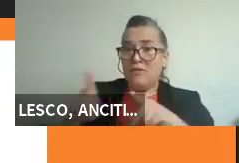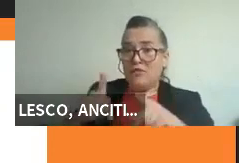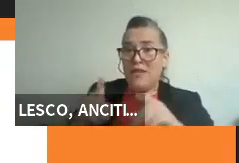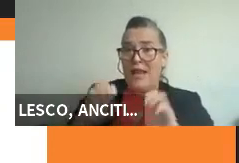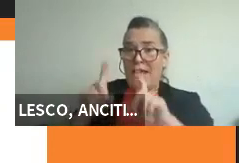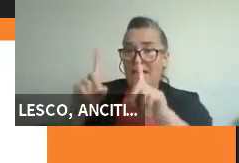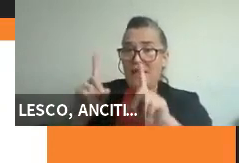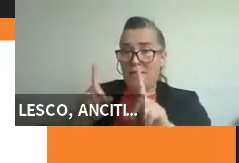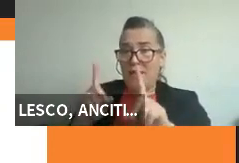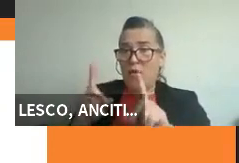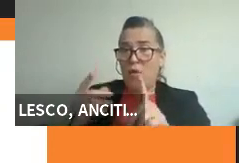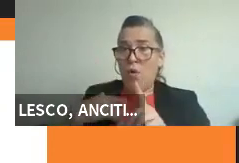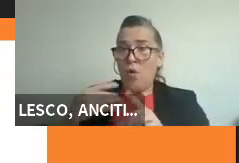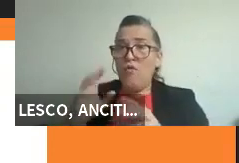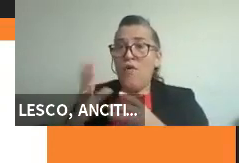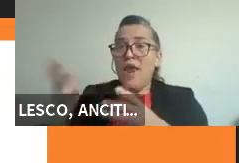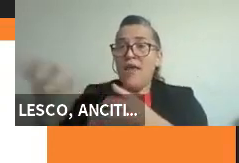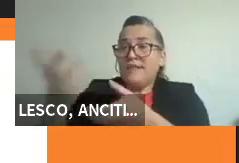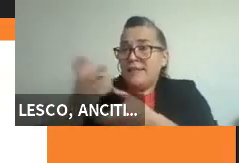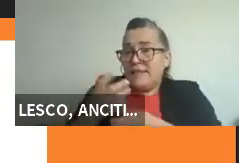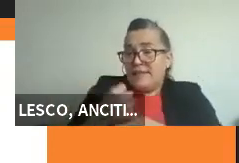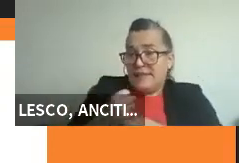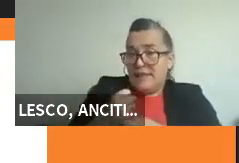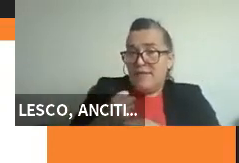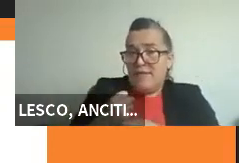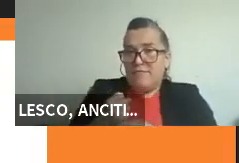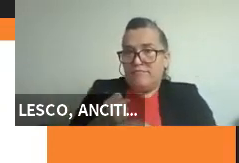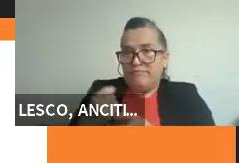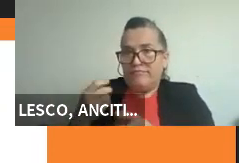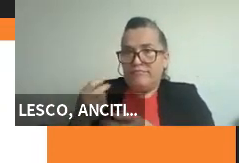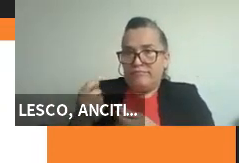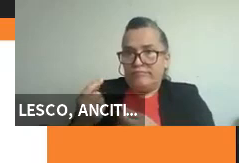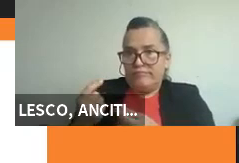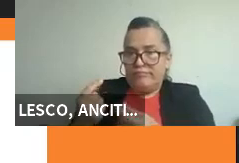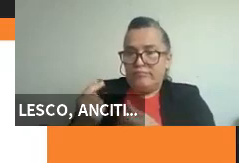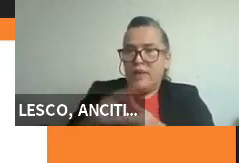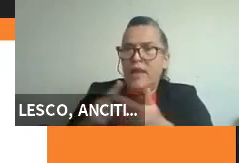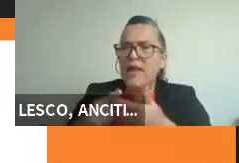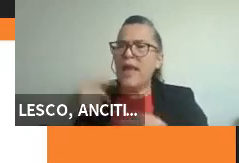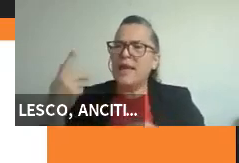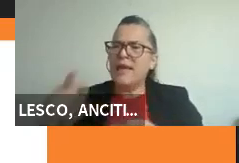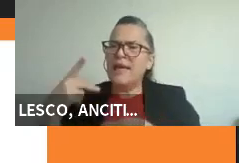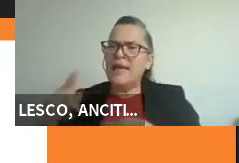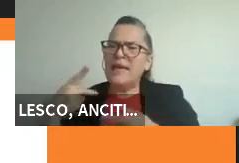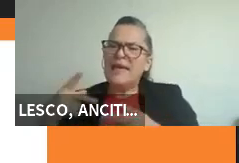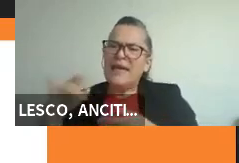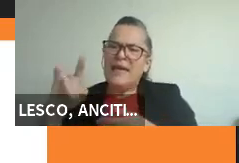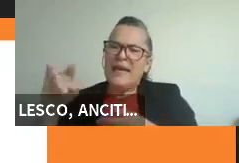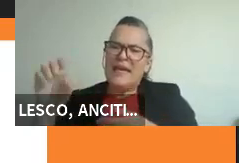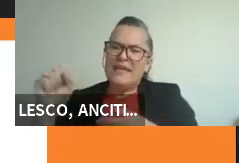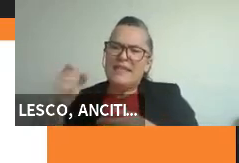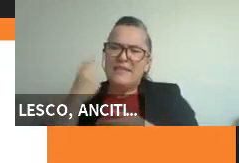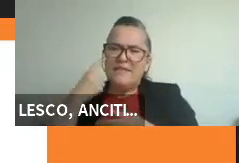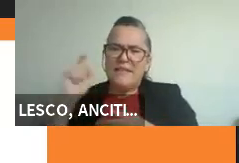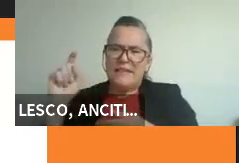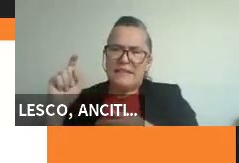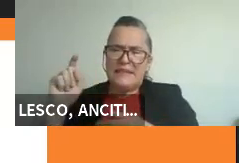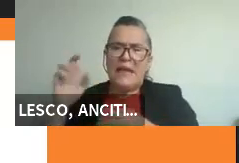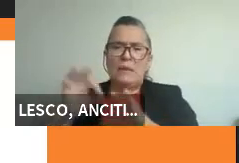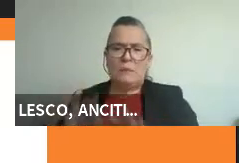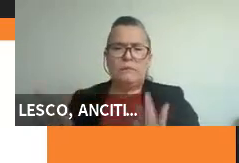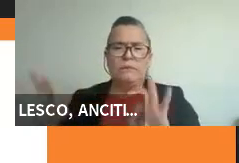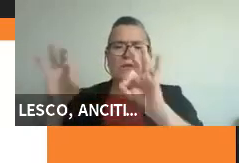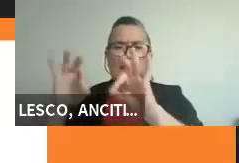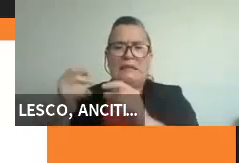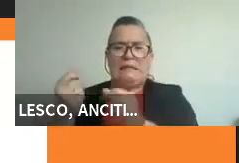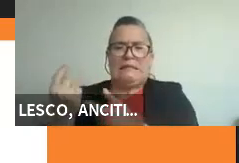esta es una tarea muy importante y en la crisis fiscal que vivimos todo los países ahora cobra una particular importancia tenemos que ser